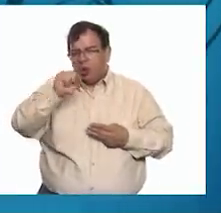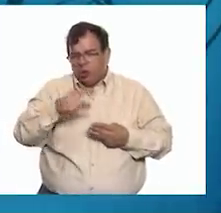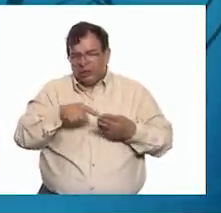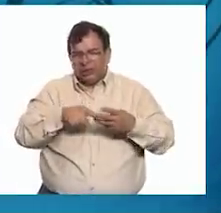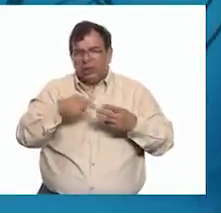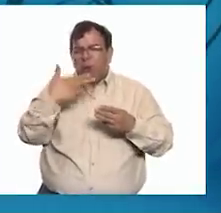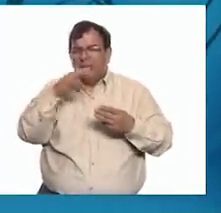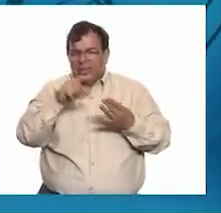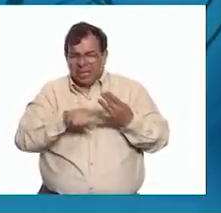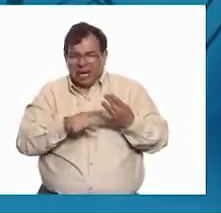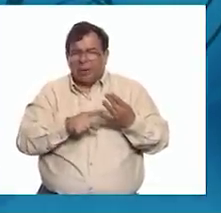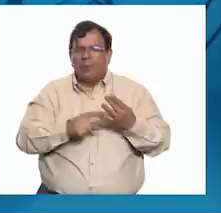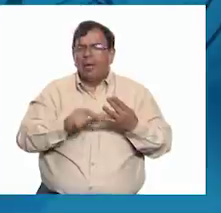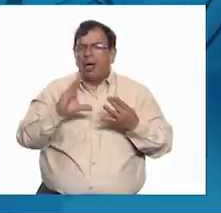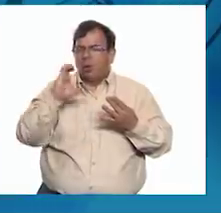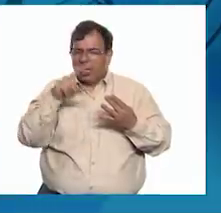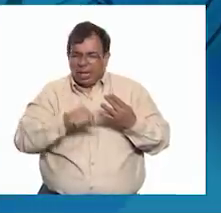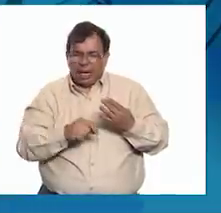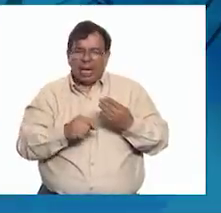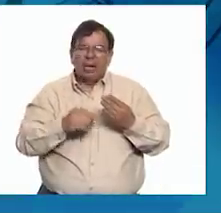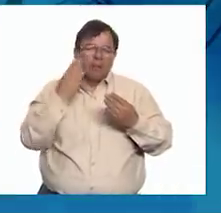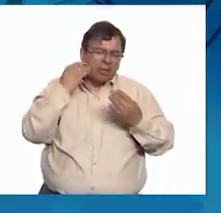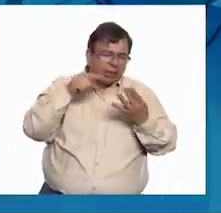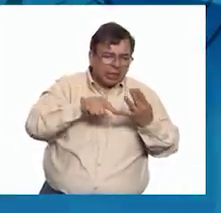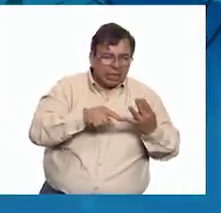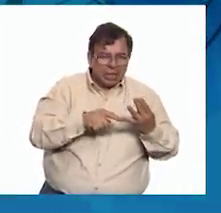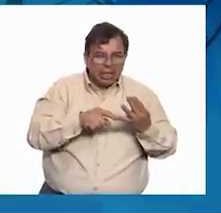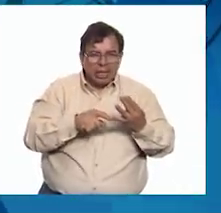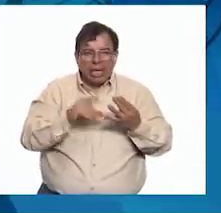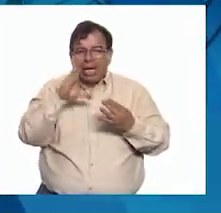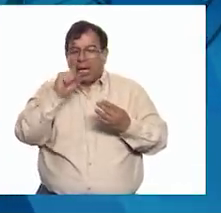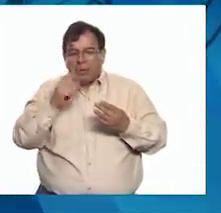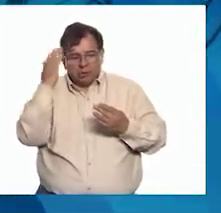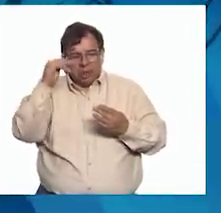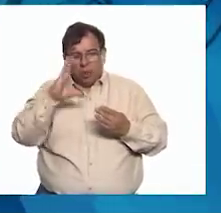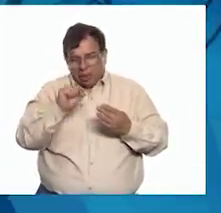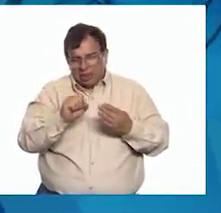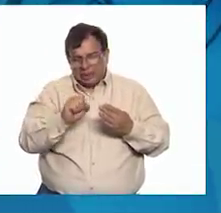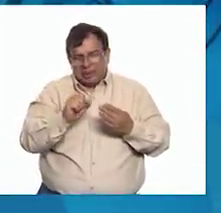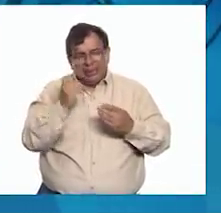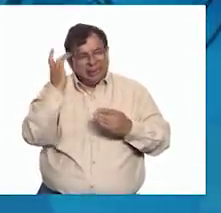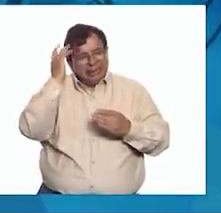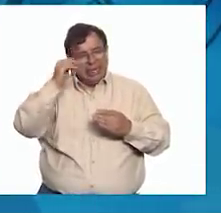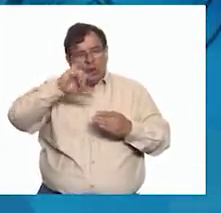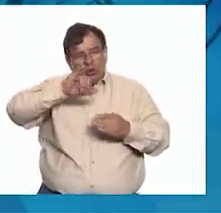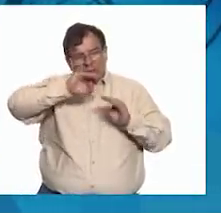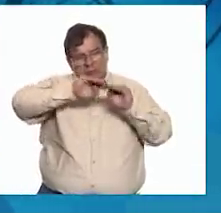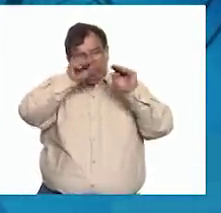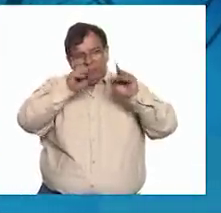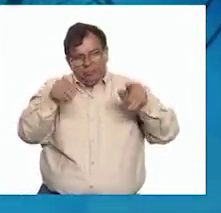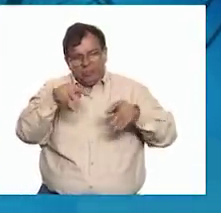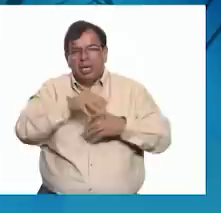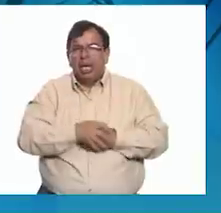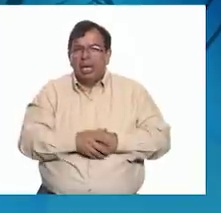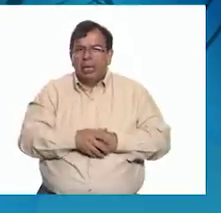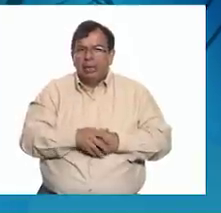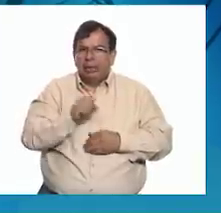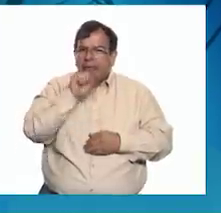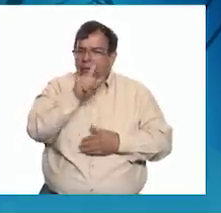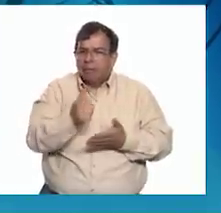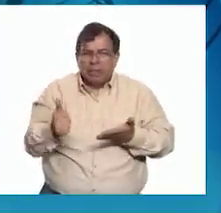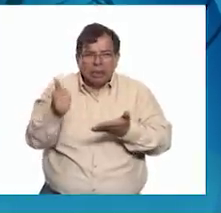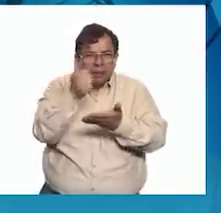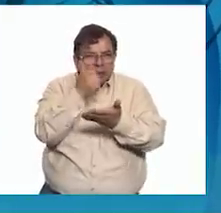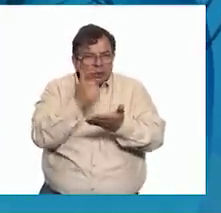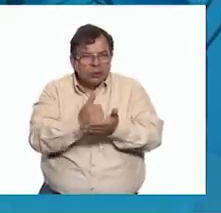Guasave, Culiacán, Mazatlán, Cabo San Lucas y San José del Cabo. Así como las ciudades